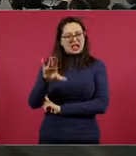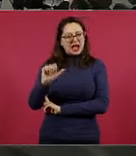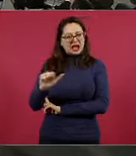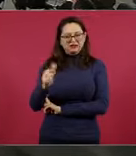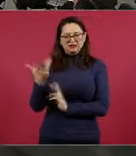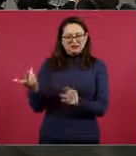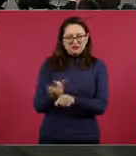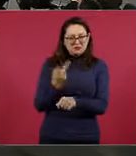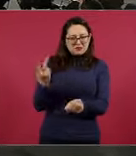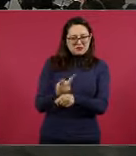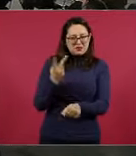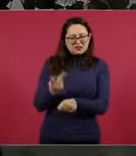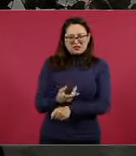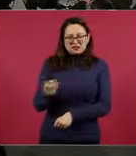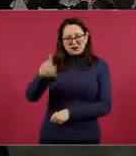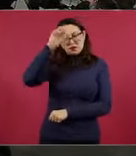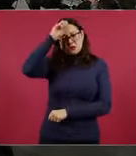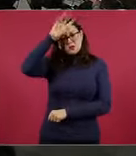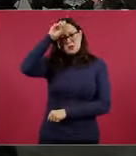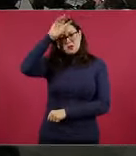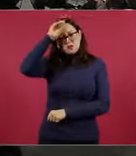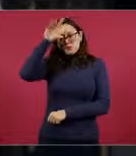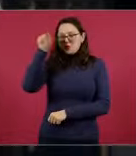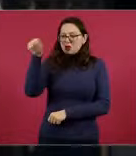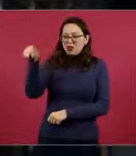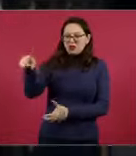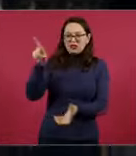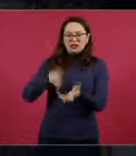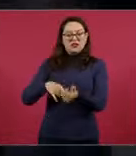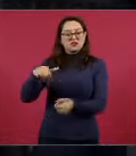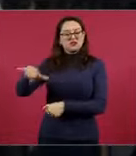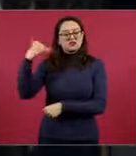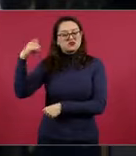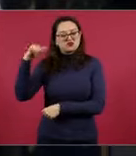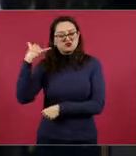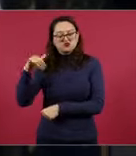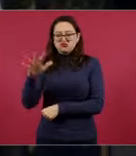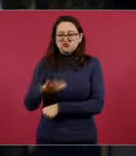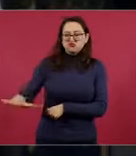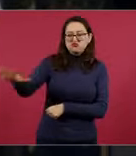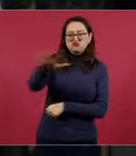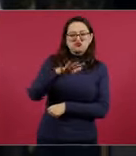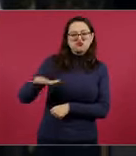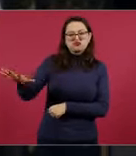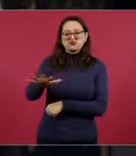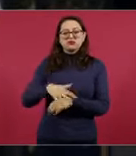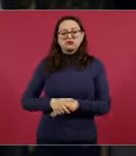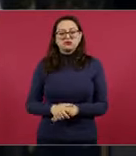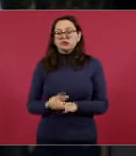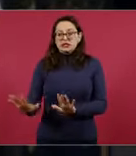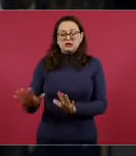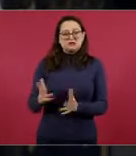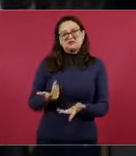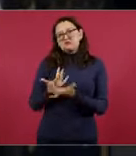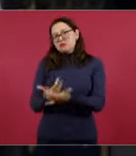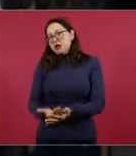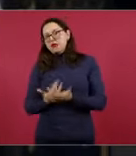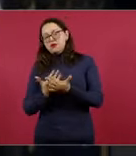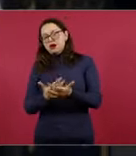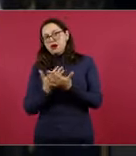esa minera estadounidense Vulcan, que todo parece indicar que le está apostando pues ya prácticamente que finalice usted